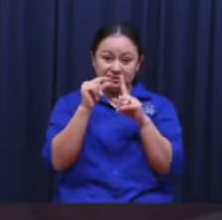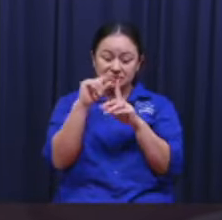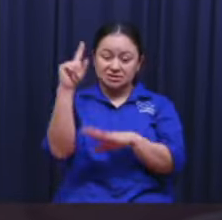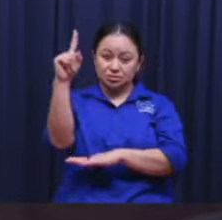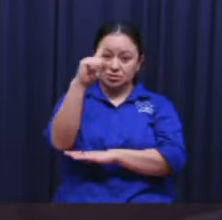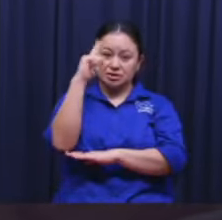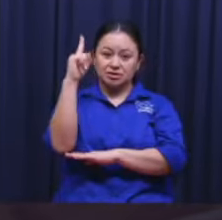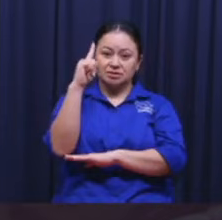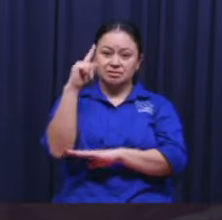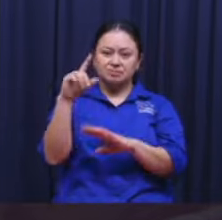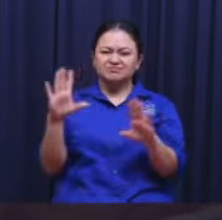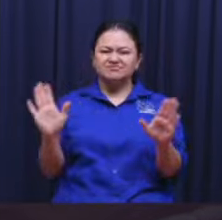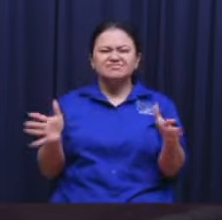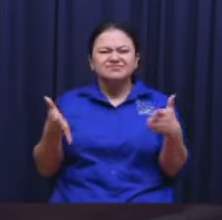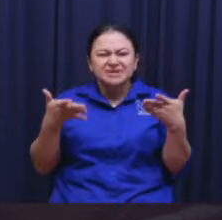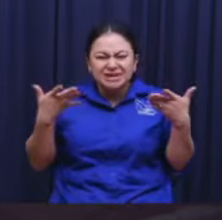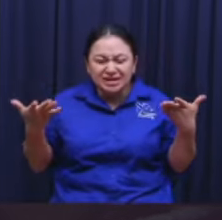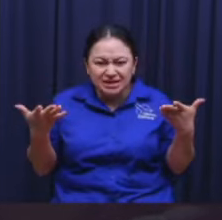¿Qué es someterse?